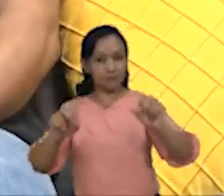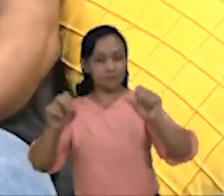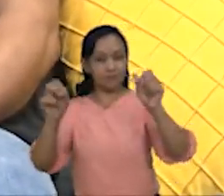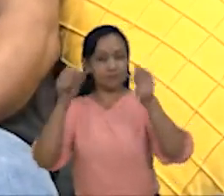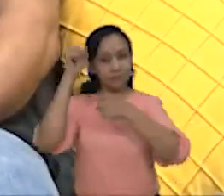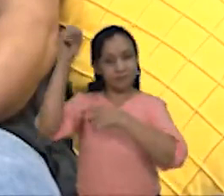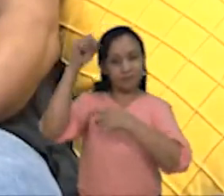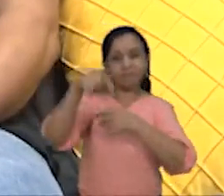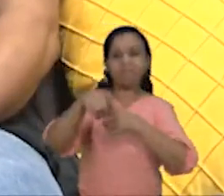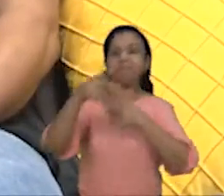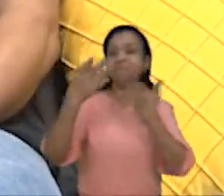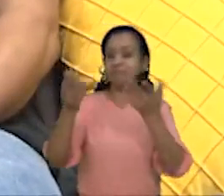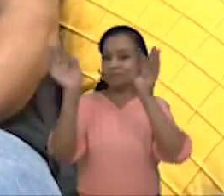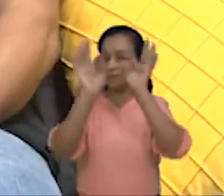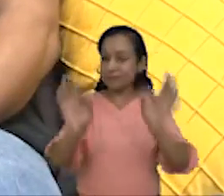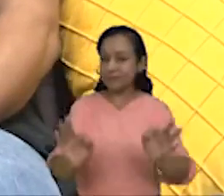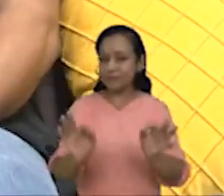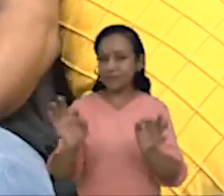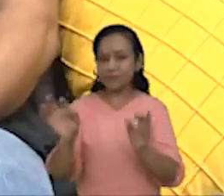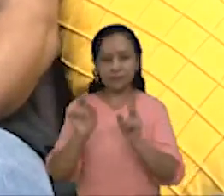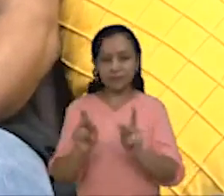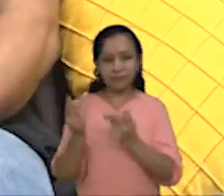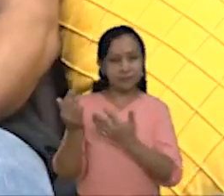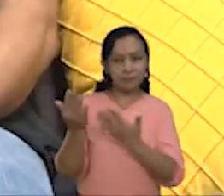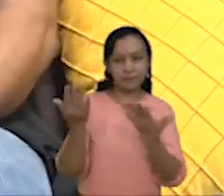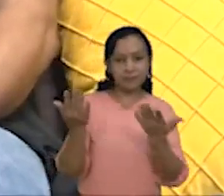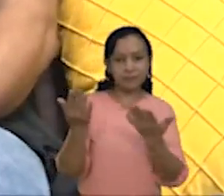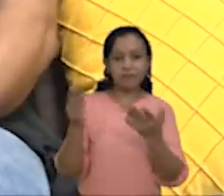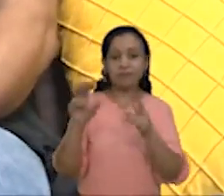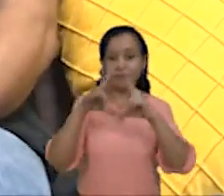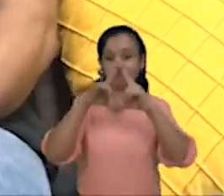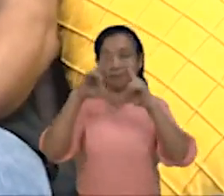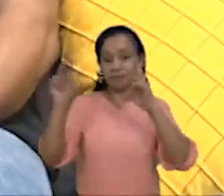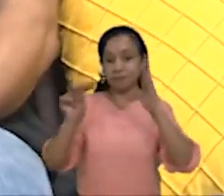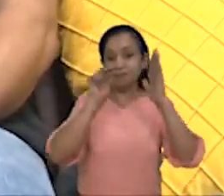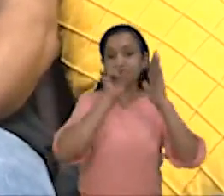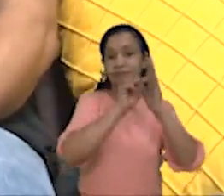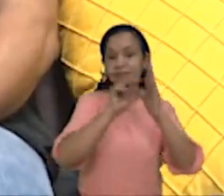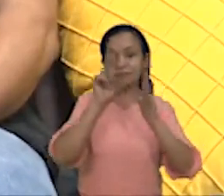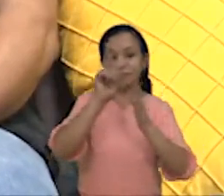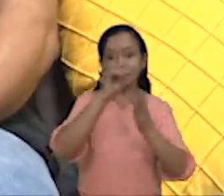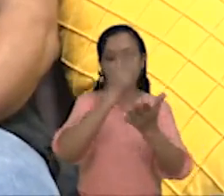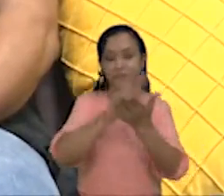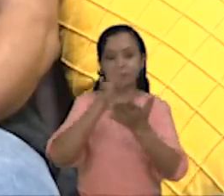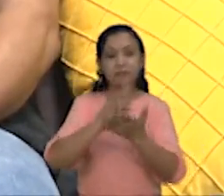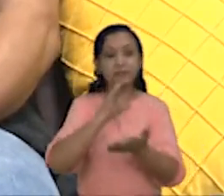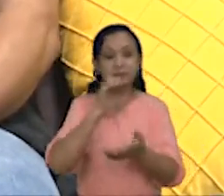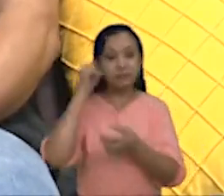Nicaragua, estuvo fenomenal, nadie esperaba, además de clasificar, que era la meta, ganarle 2 veces a Cuba y por